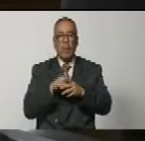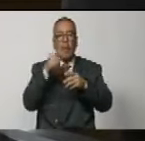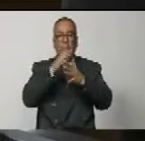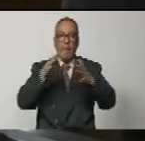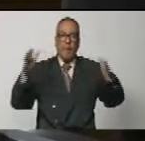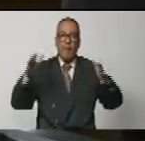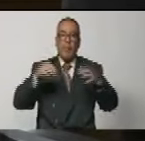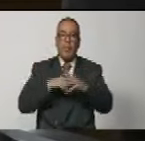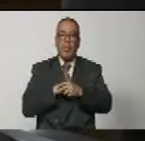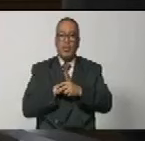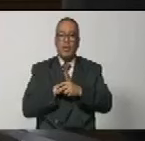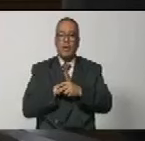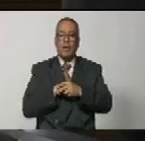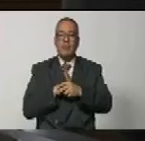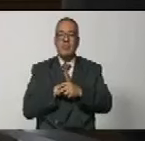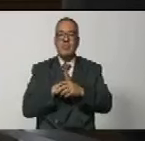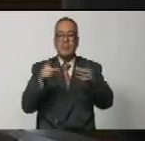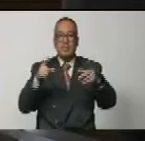un gran